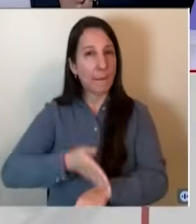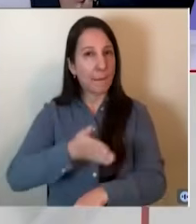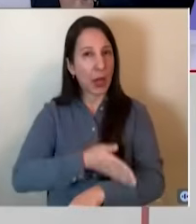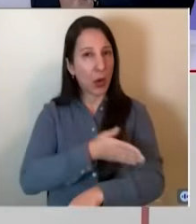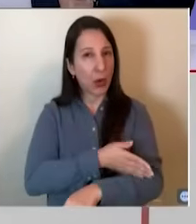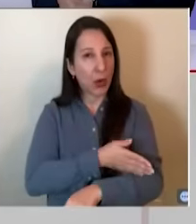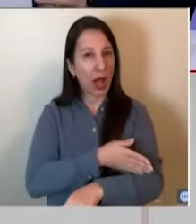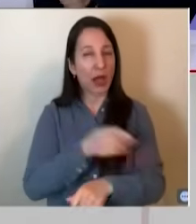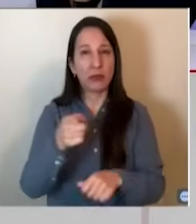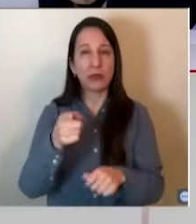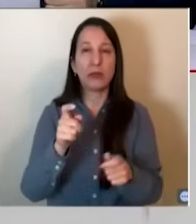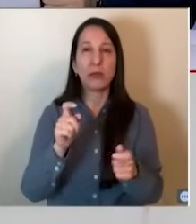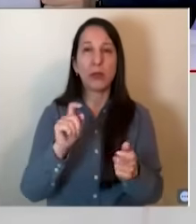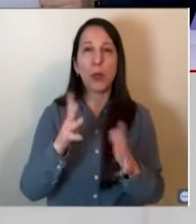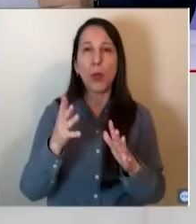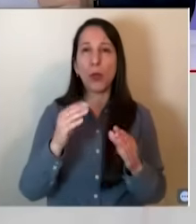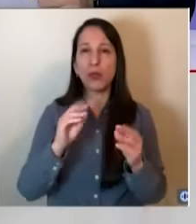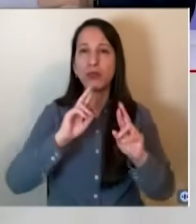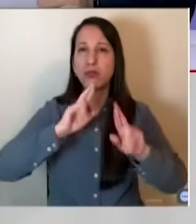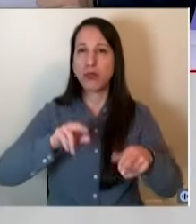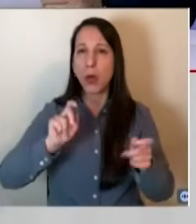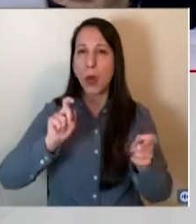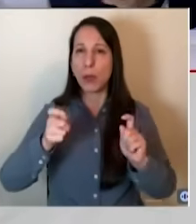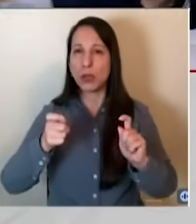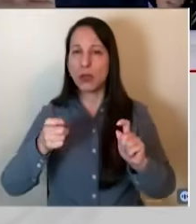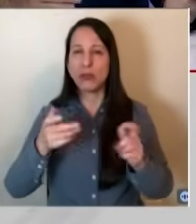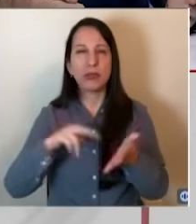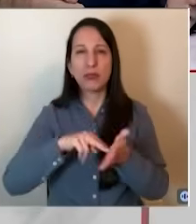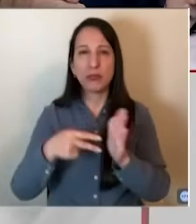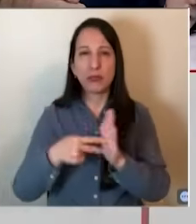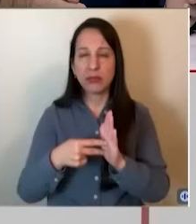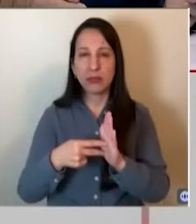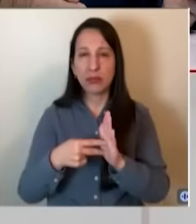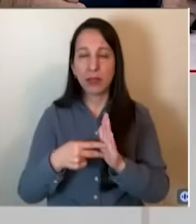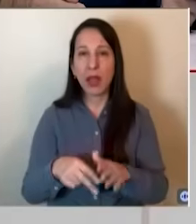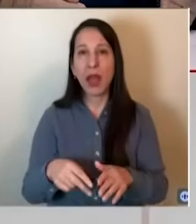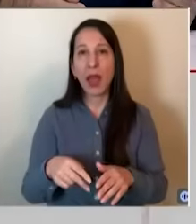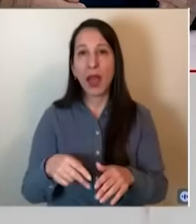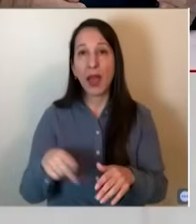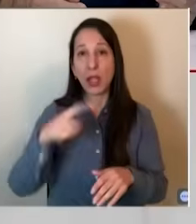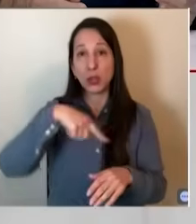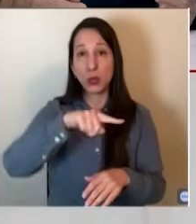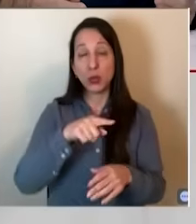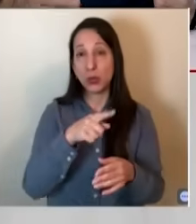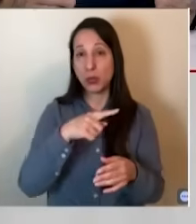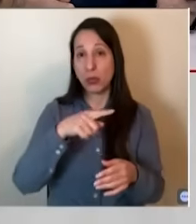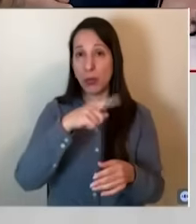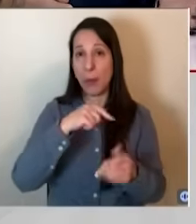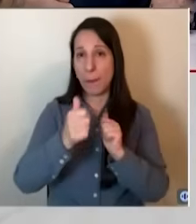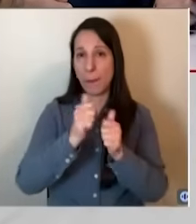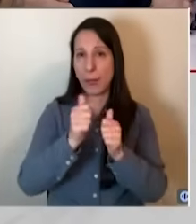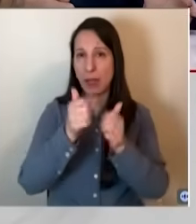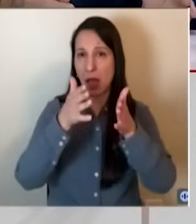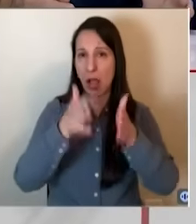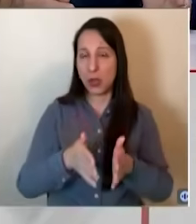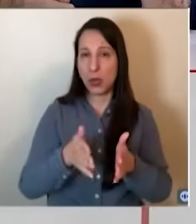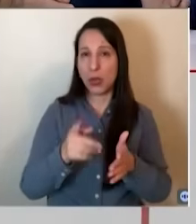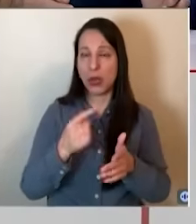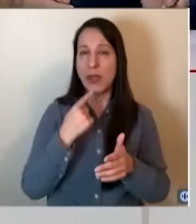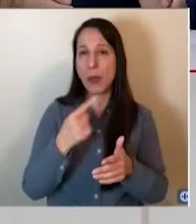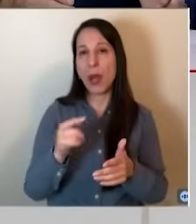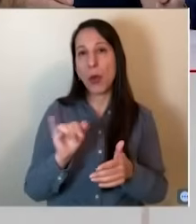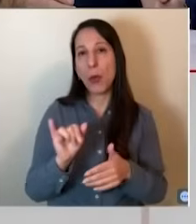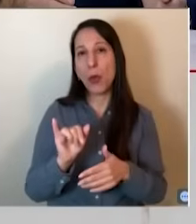conversión. Tasa de conversión, yo me refiero, la apuesta de ellos es ordeñar, diríamos en